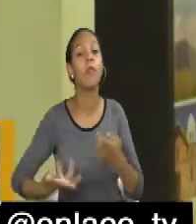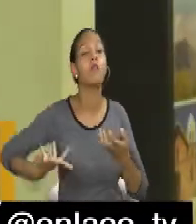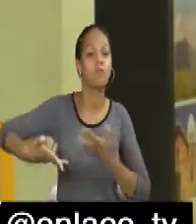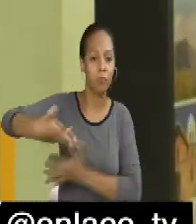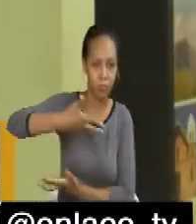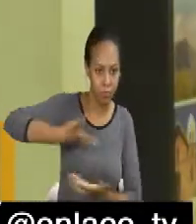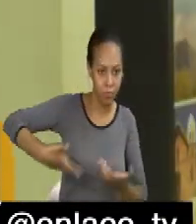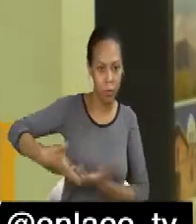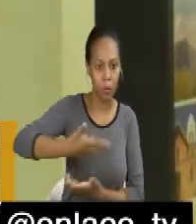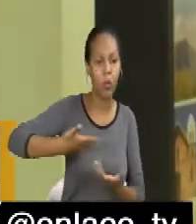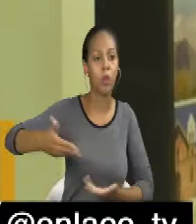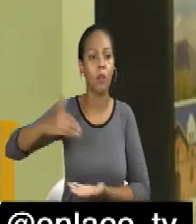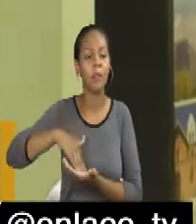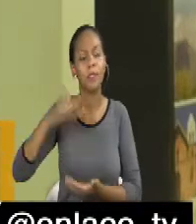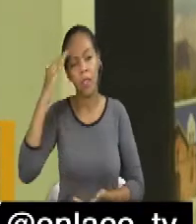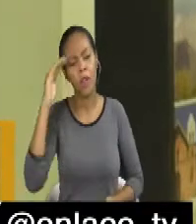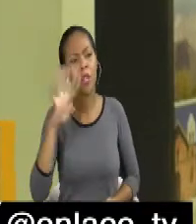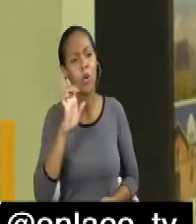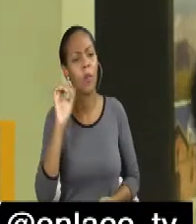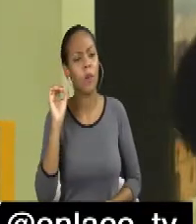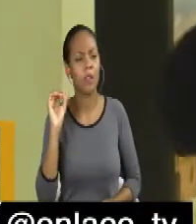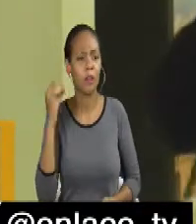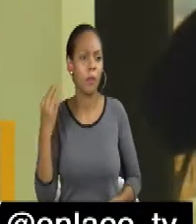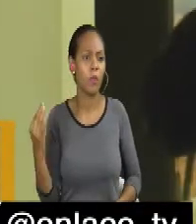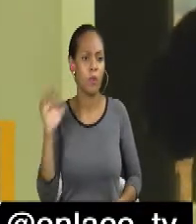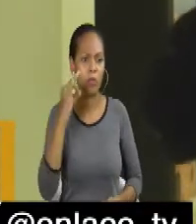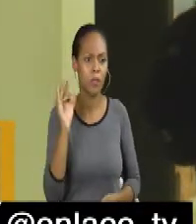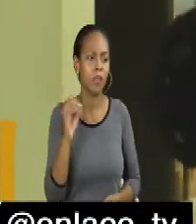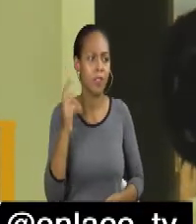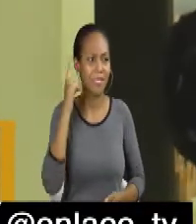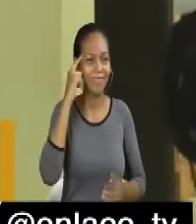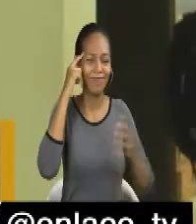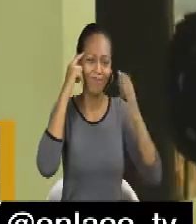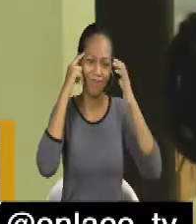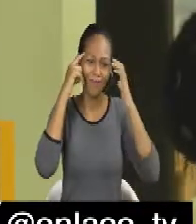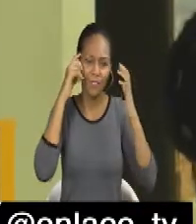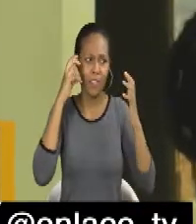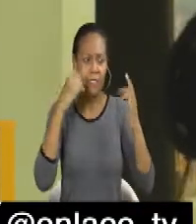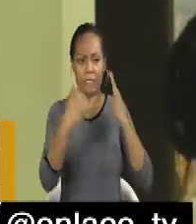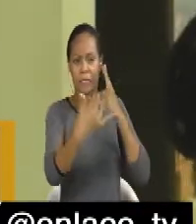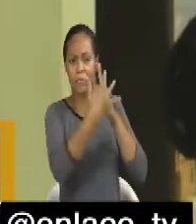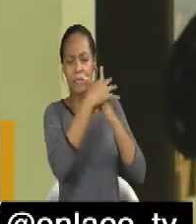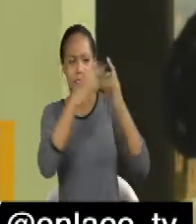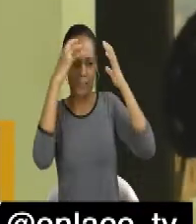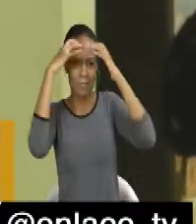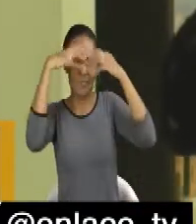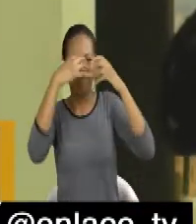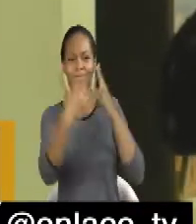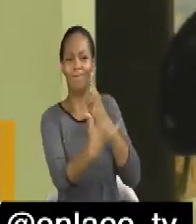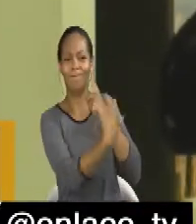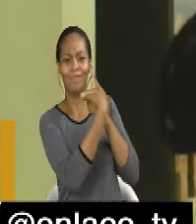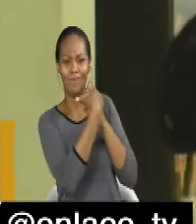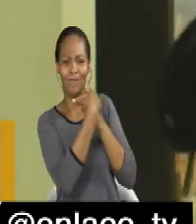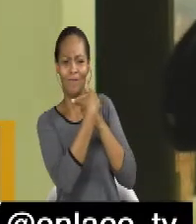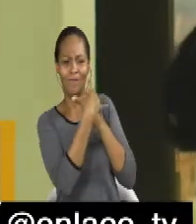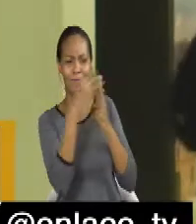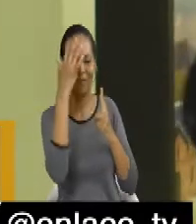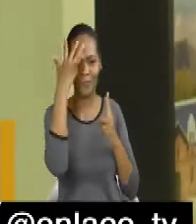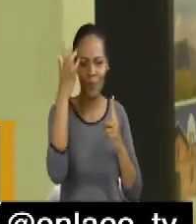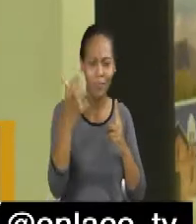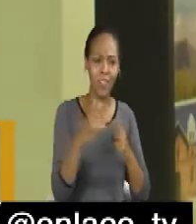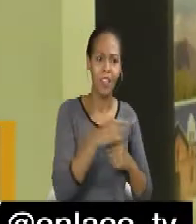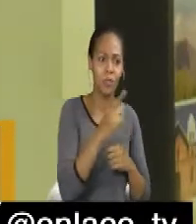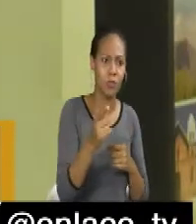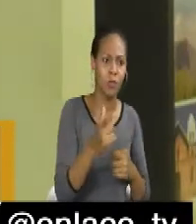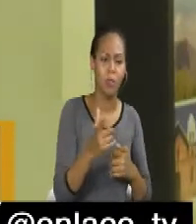personas sabemos que el 90% llegaron afectadas psicológicamente, producto de un trabajo articulado,